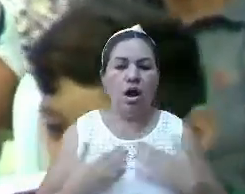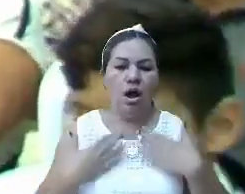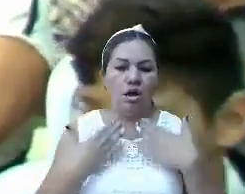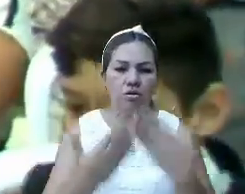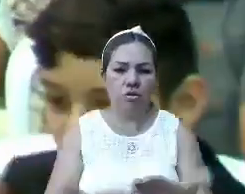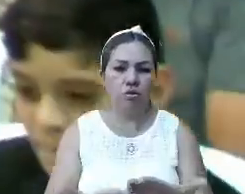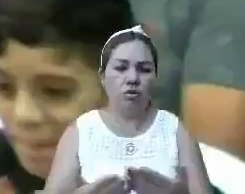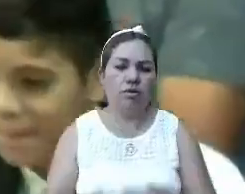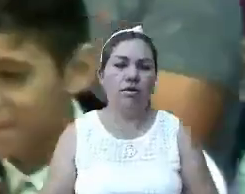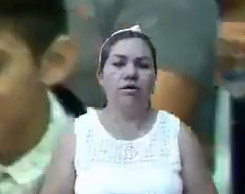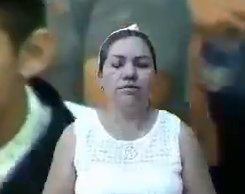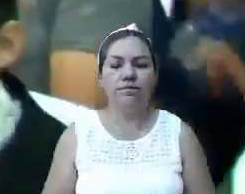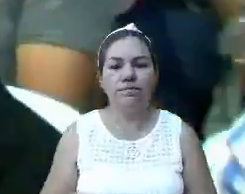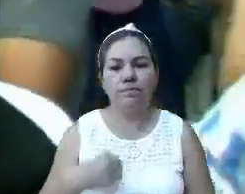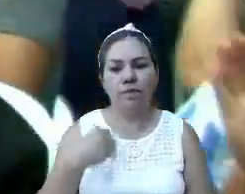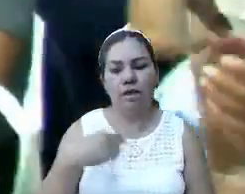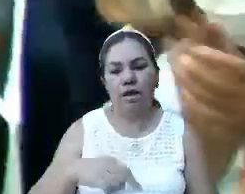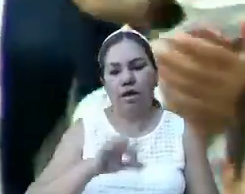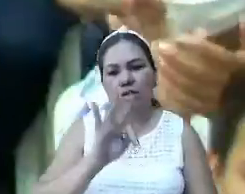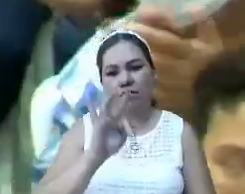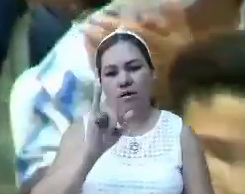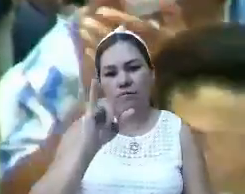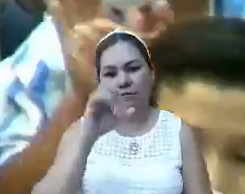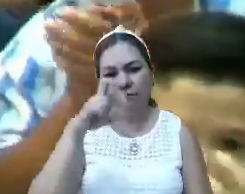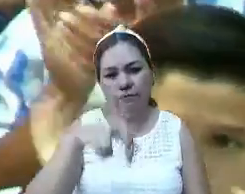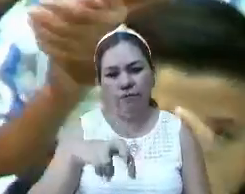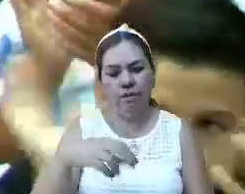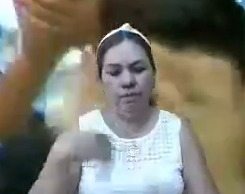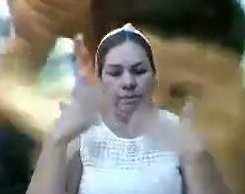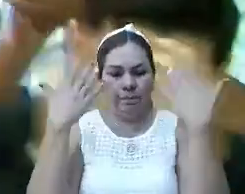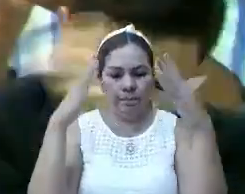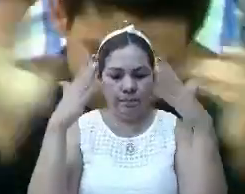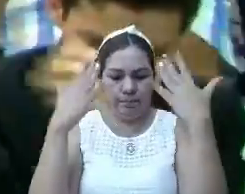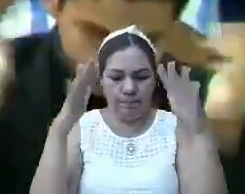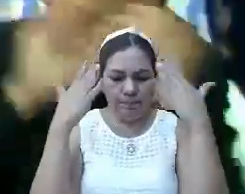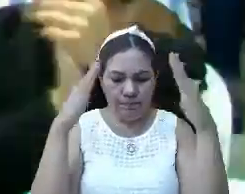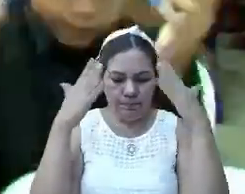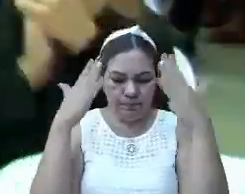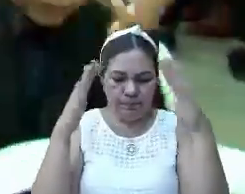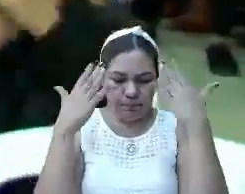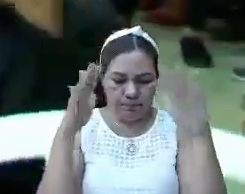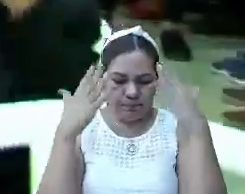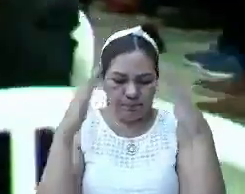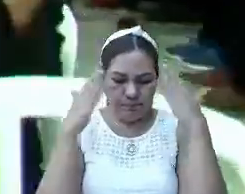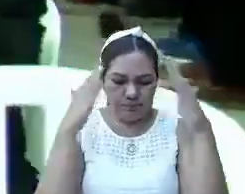a perfeccionar hasta el día de Jesucristo. Dale un fuerte aplauso al Señor.